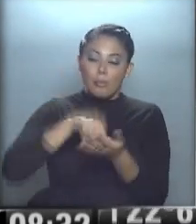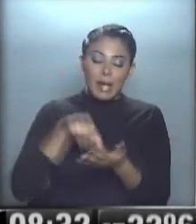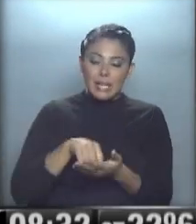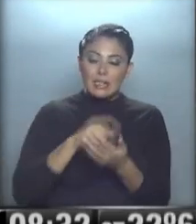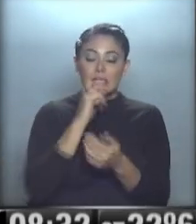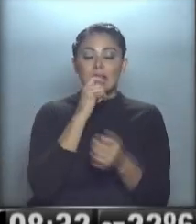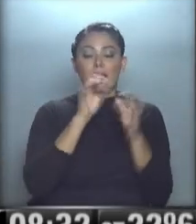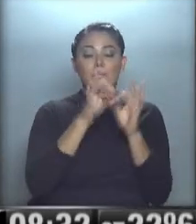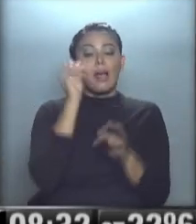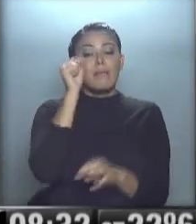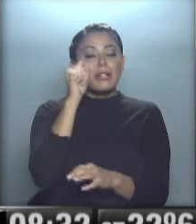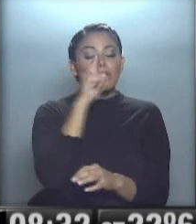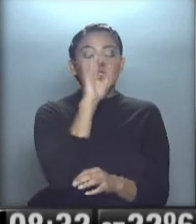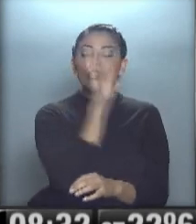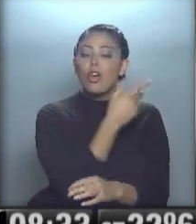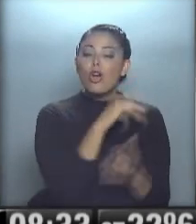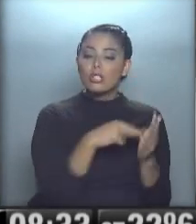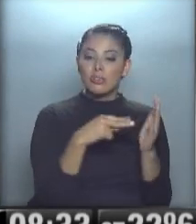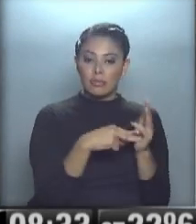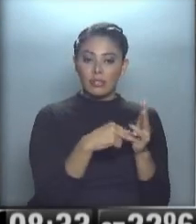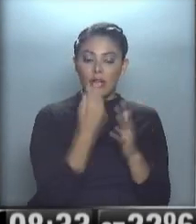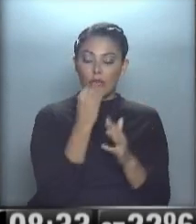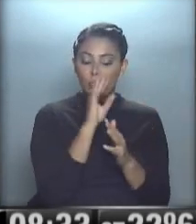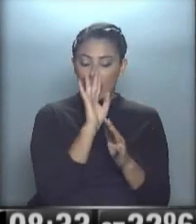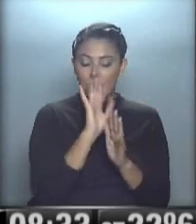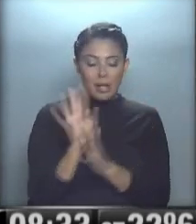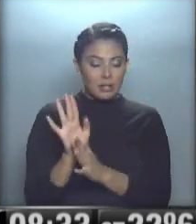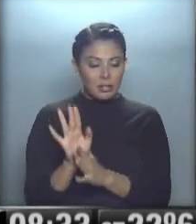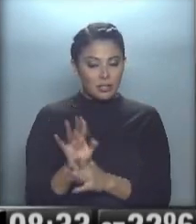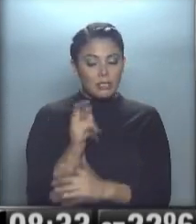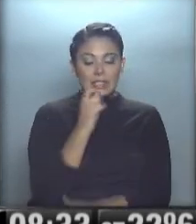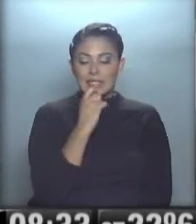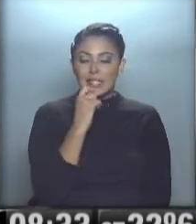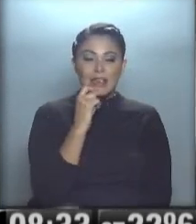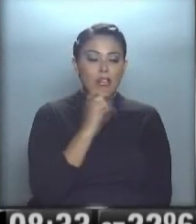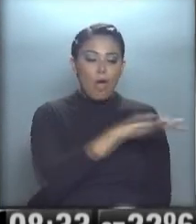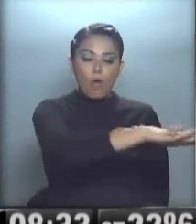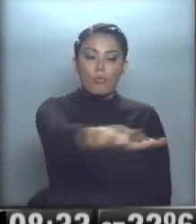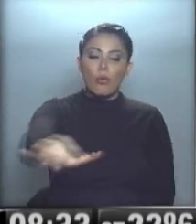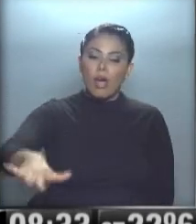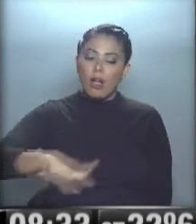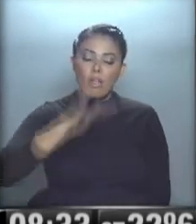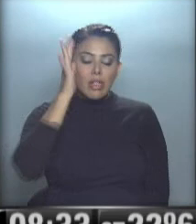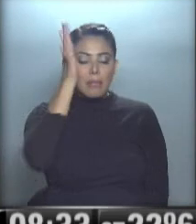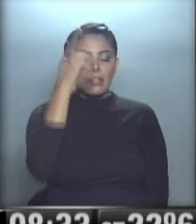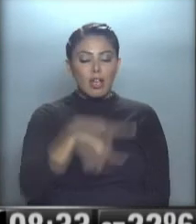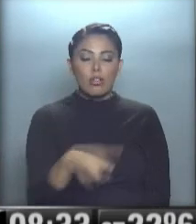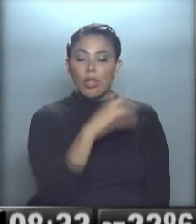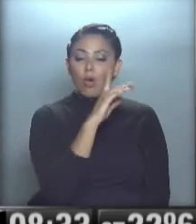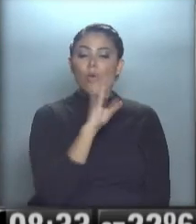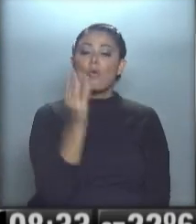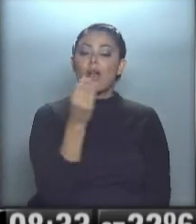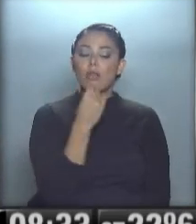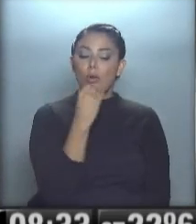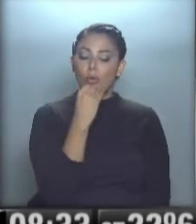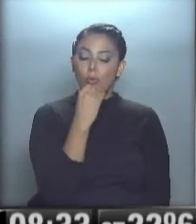pesos, todo eso significa excedente del consumo. Entonces, ¿cuándo un pueblo puede tener excedente de consumo? Cuando tiene